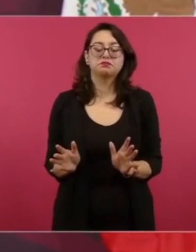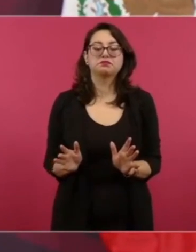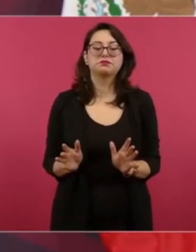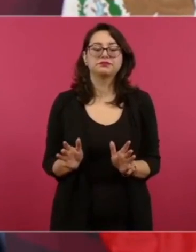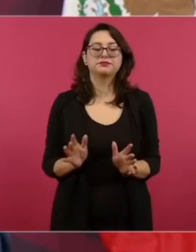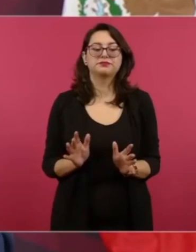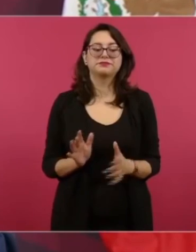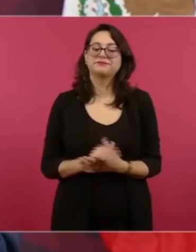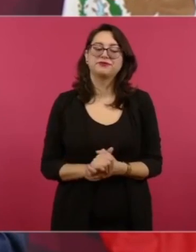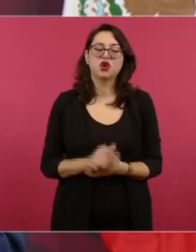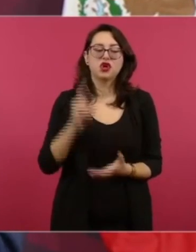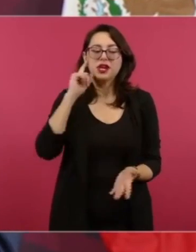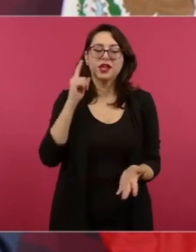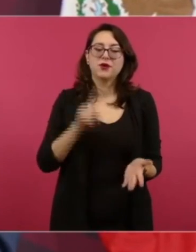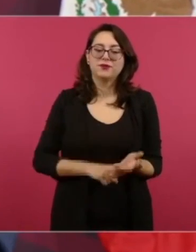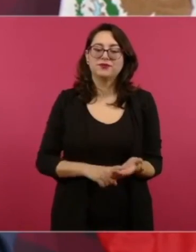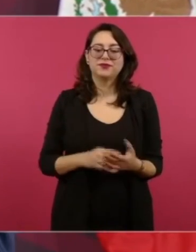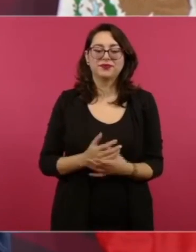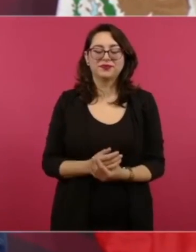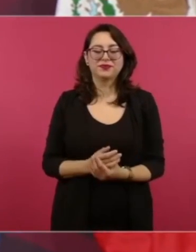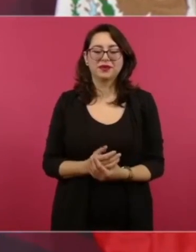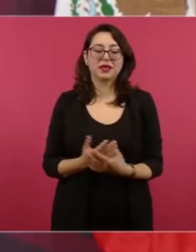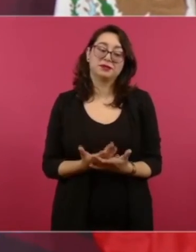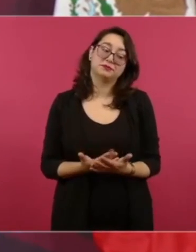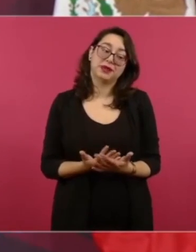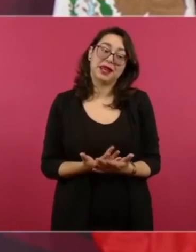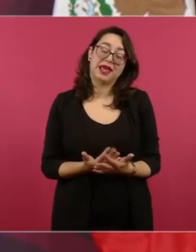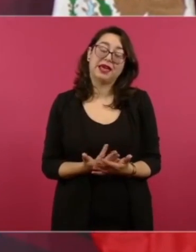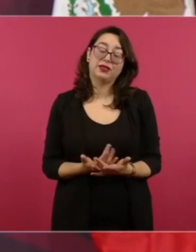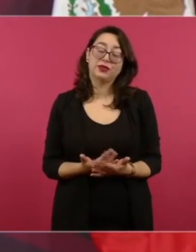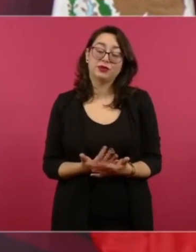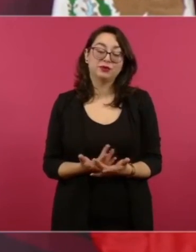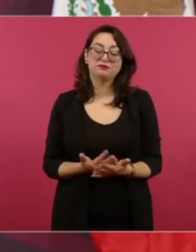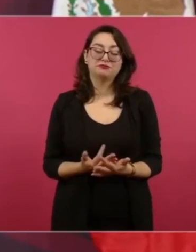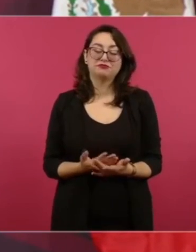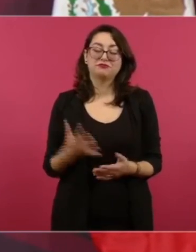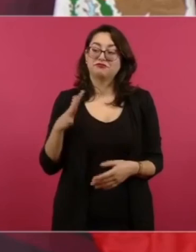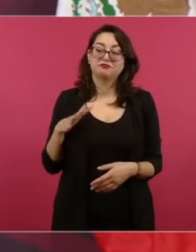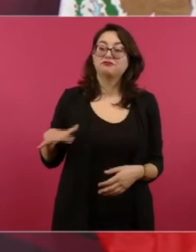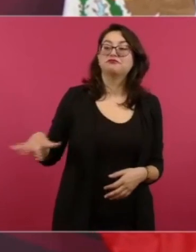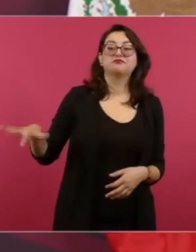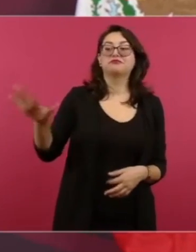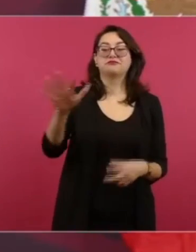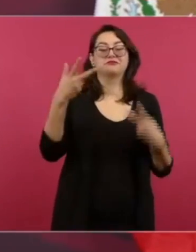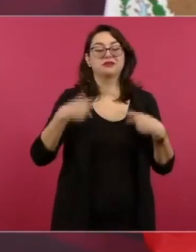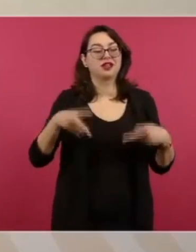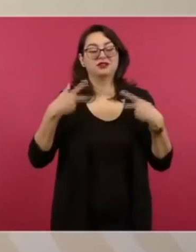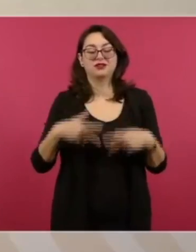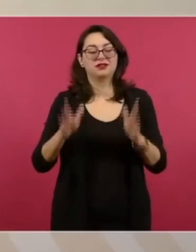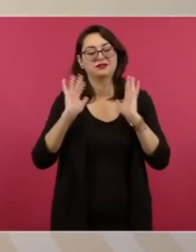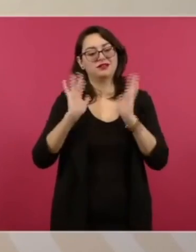se van a quedar con las ganas. La Raquel, no se va a poder. La Raquel Montiel, porque ya la gente dijo basta